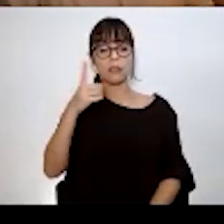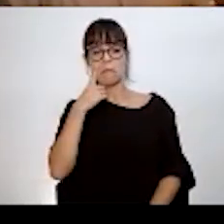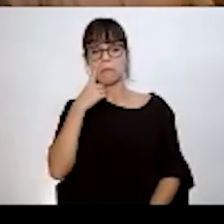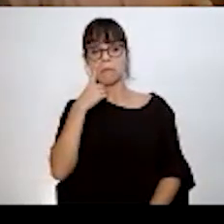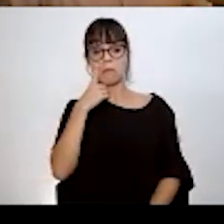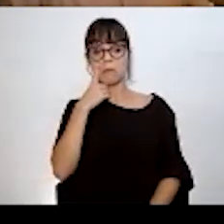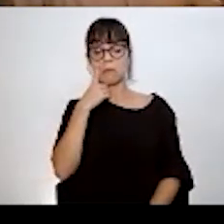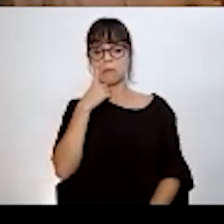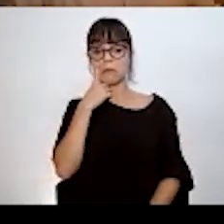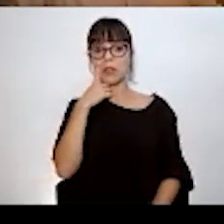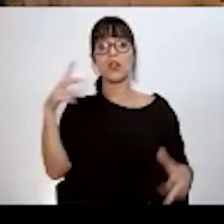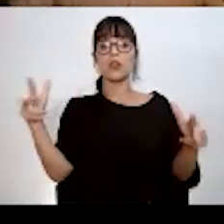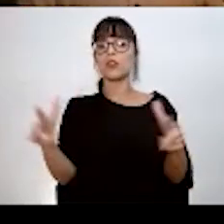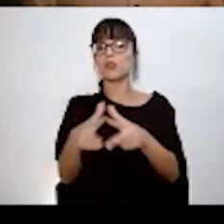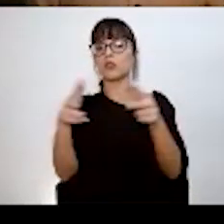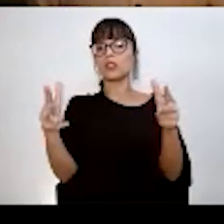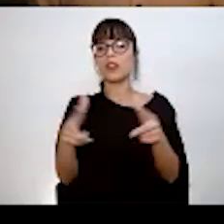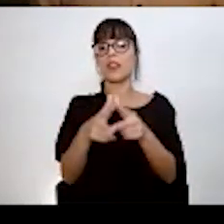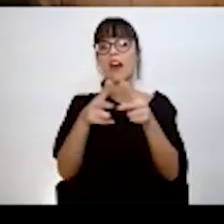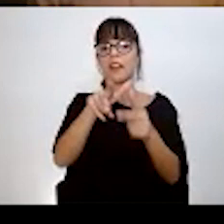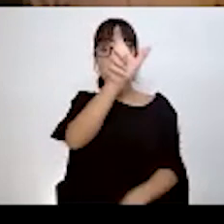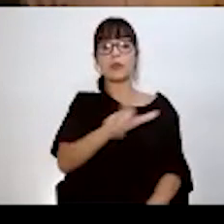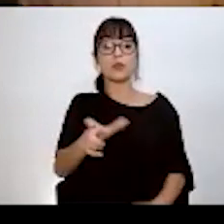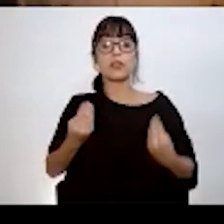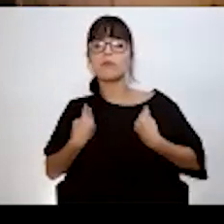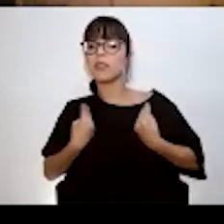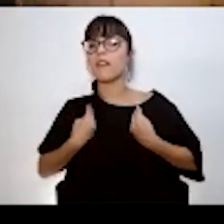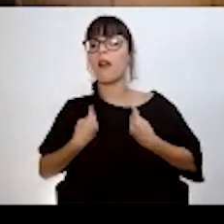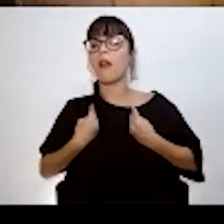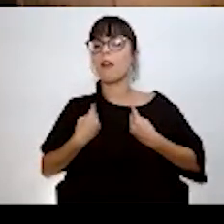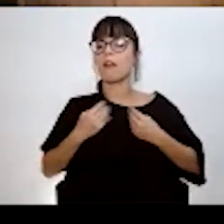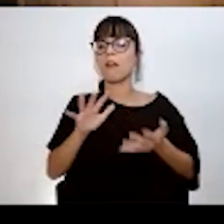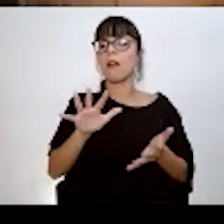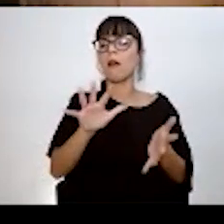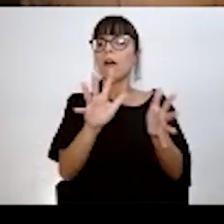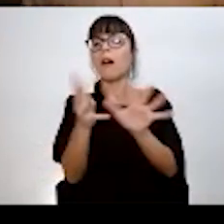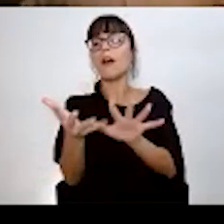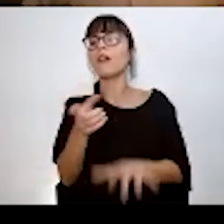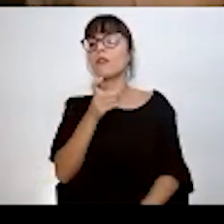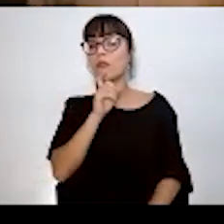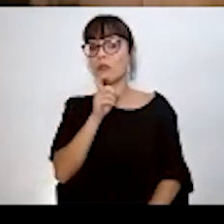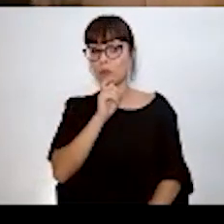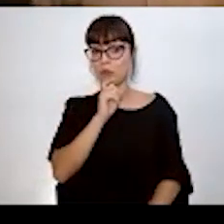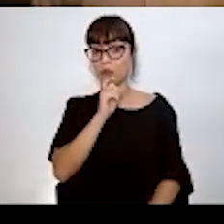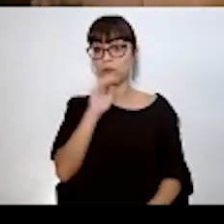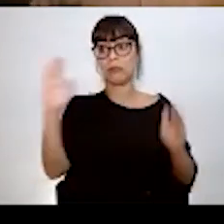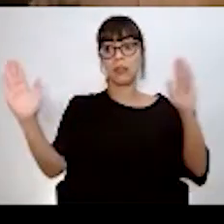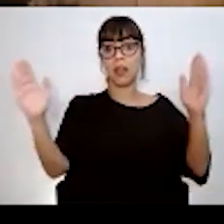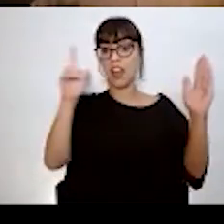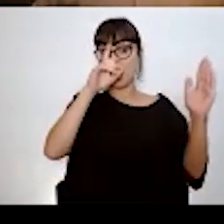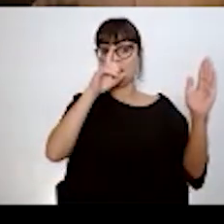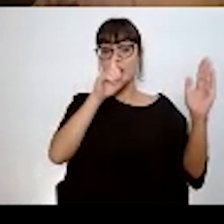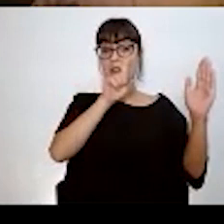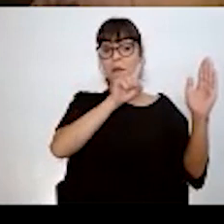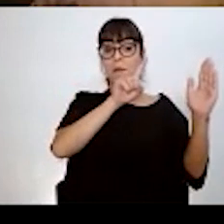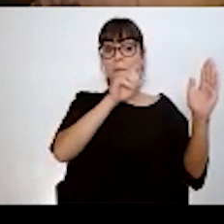demográfica social, la dinámica de población, a lo largo de todo el proceso de poblamiento. A lo largo de esos 1.200,